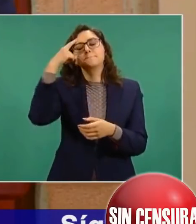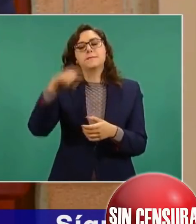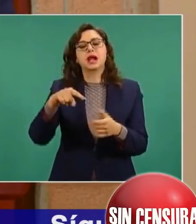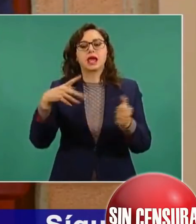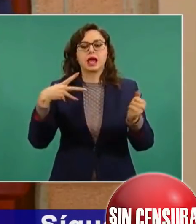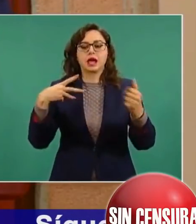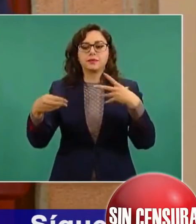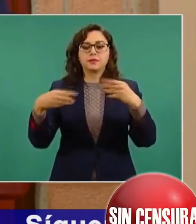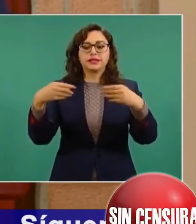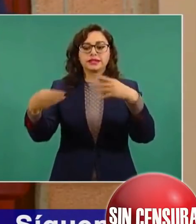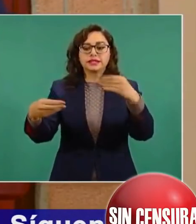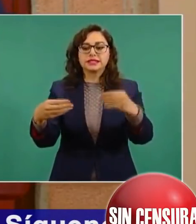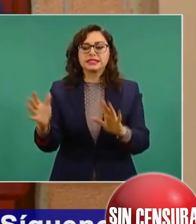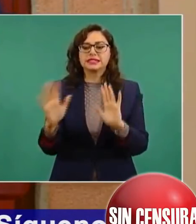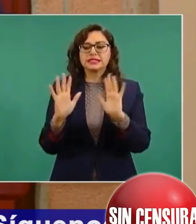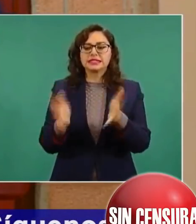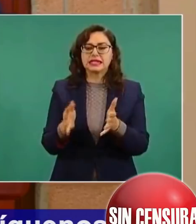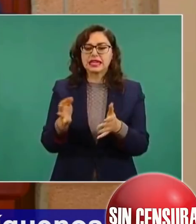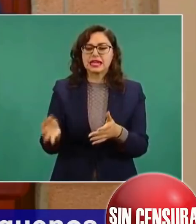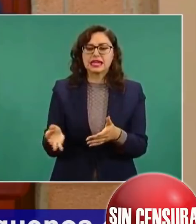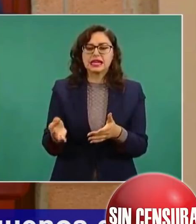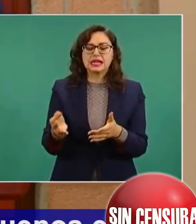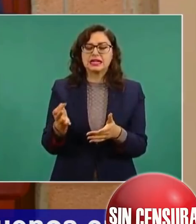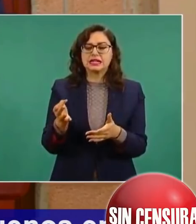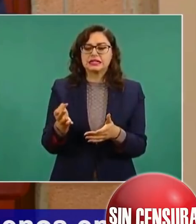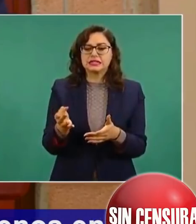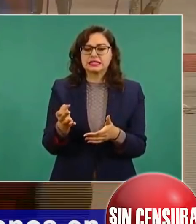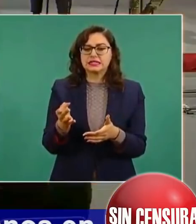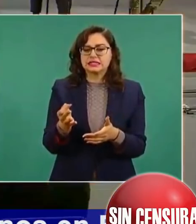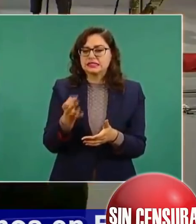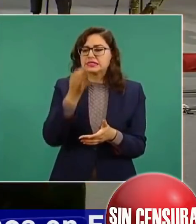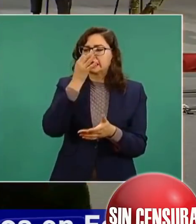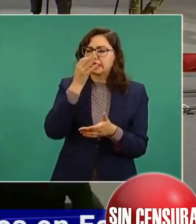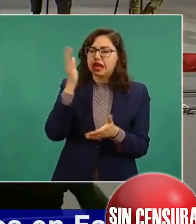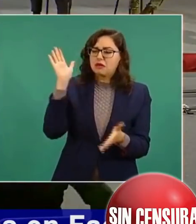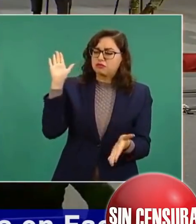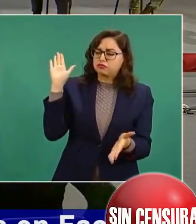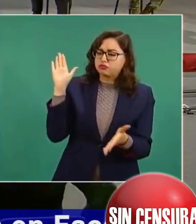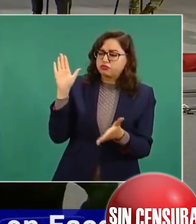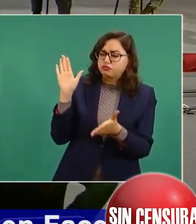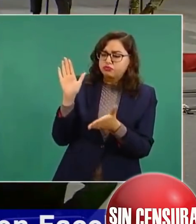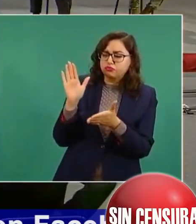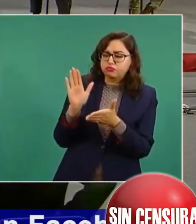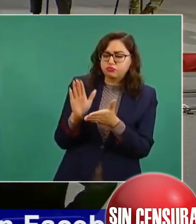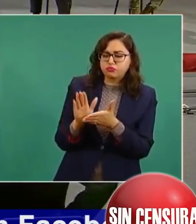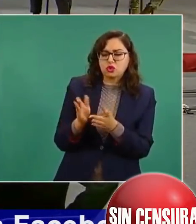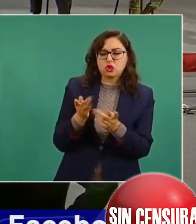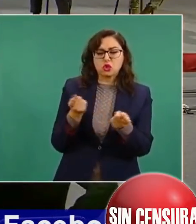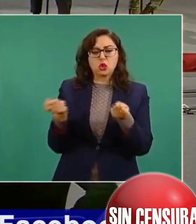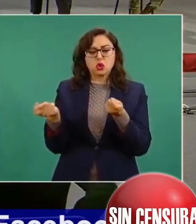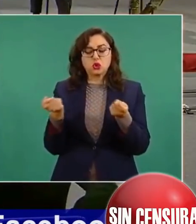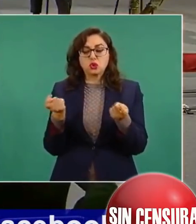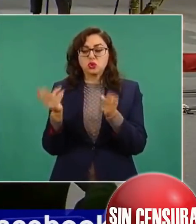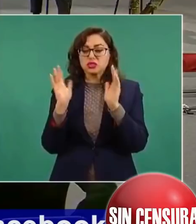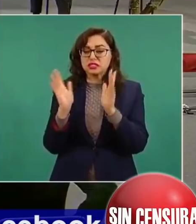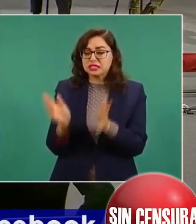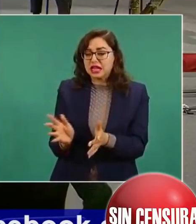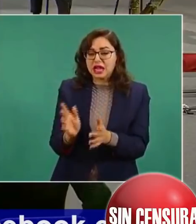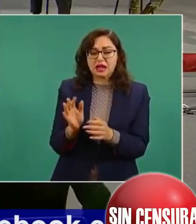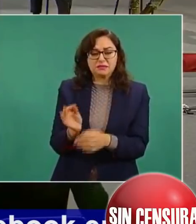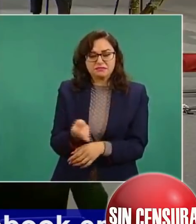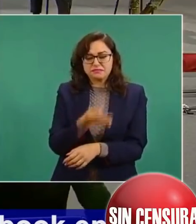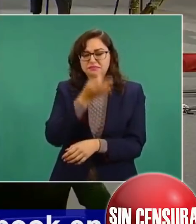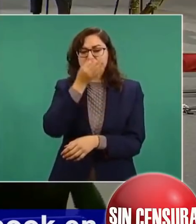epidemias que están ya en muy avanzado y estable grado de control. Y uno de los ejemplos característicos, esto lo hemos